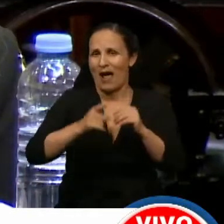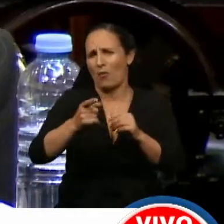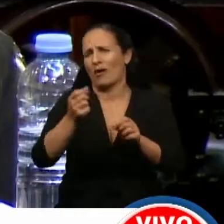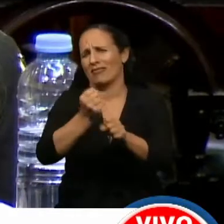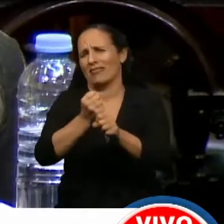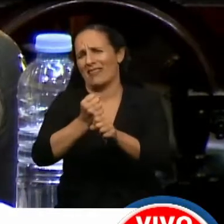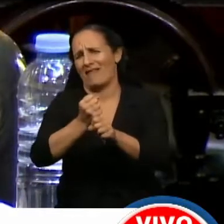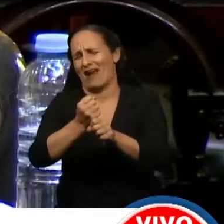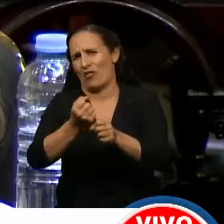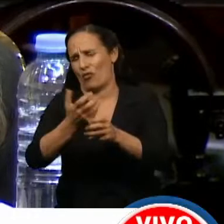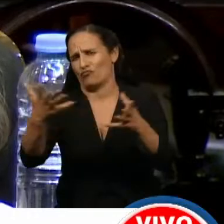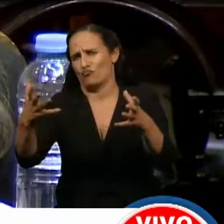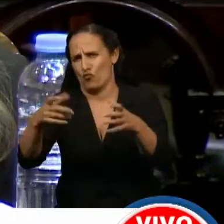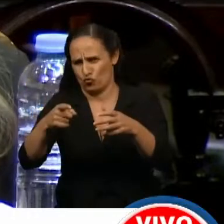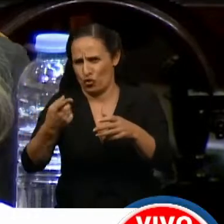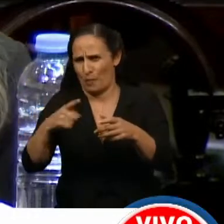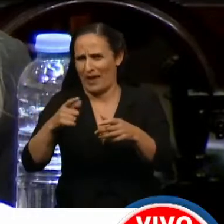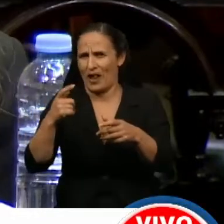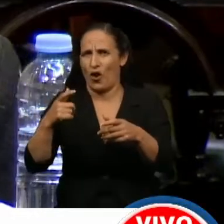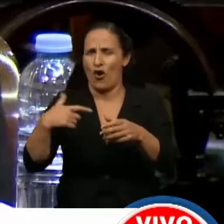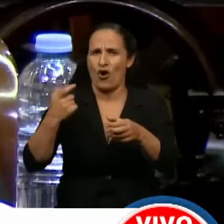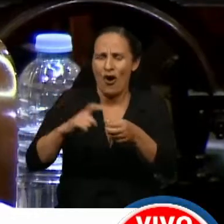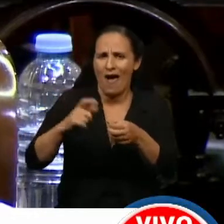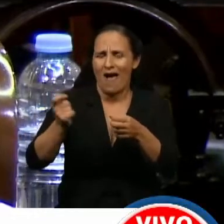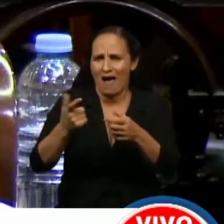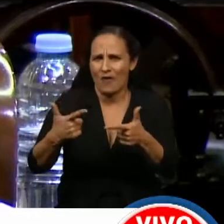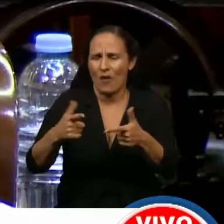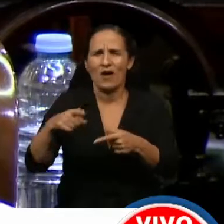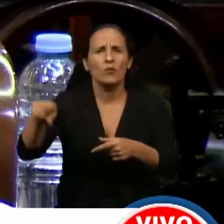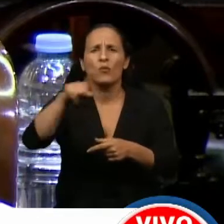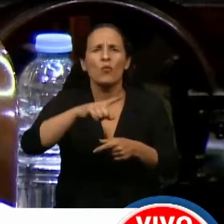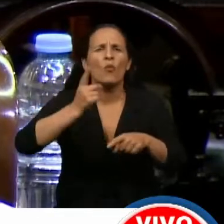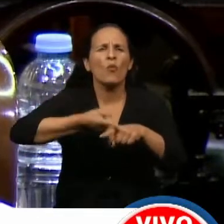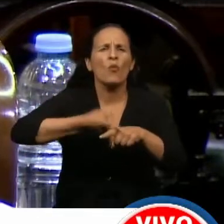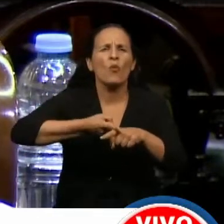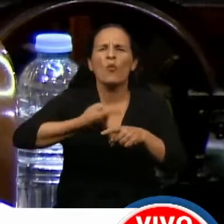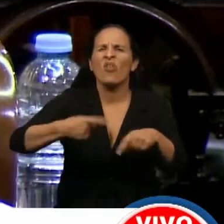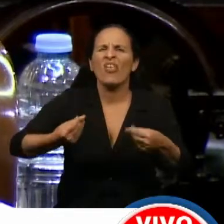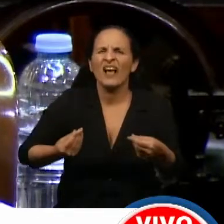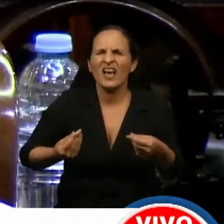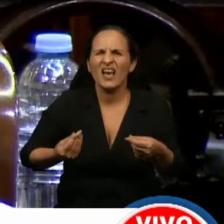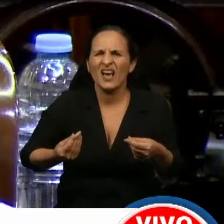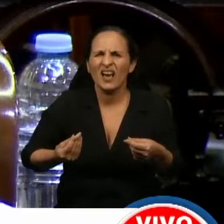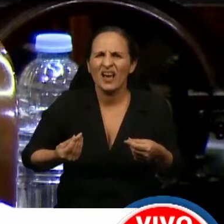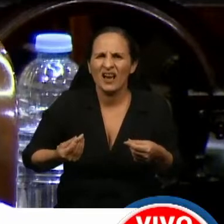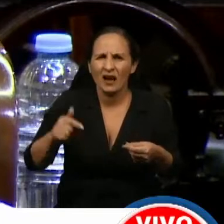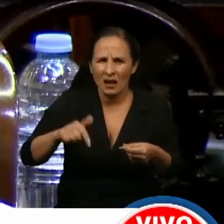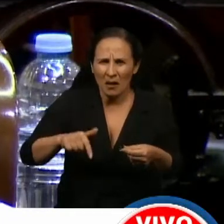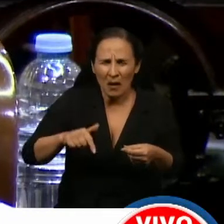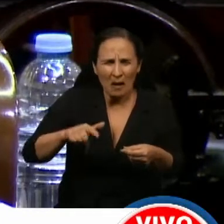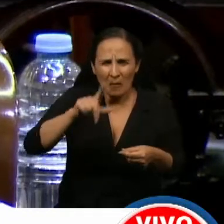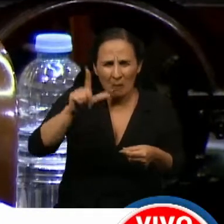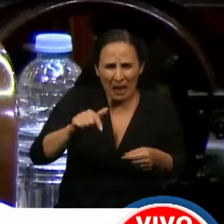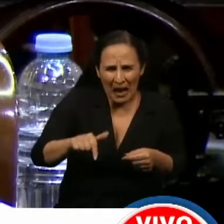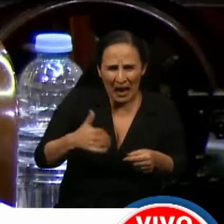hay muchos sin representación en la Argentina, ¿qué festejan? ¿Se puede festejar algo en un país que